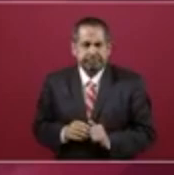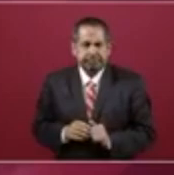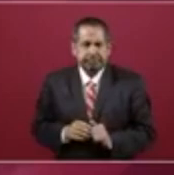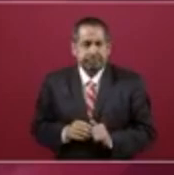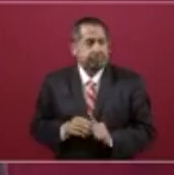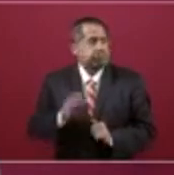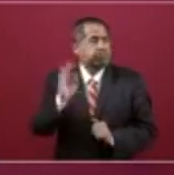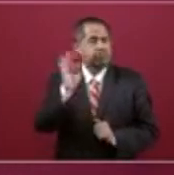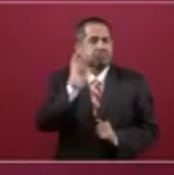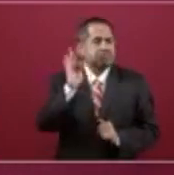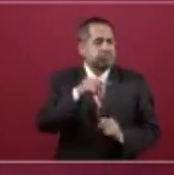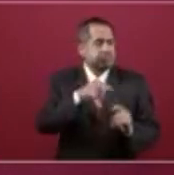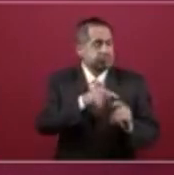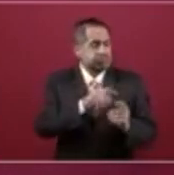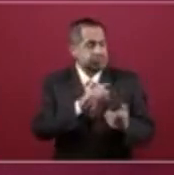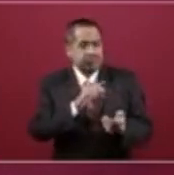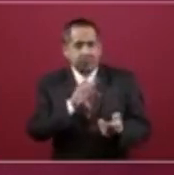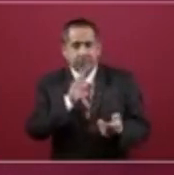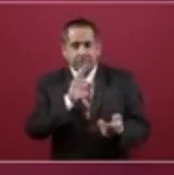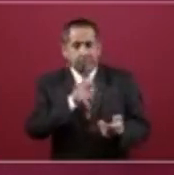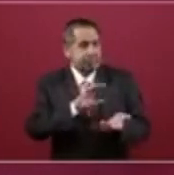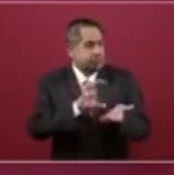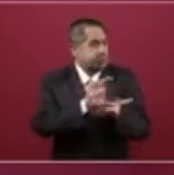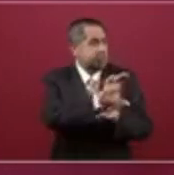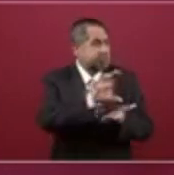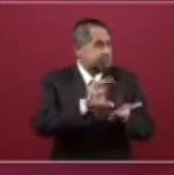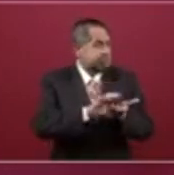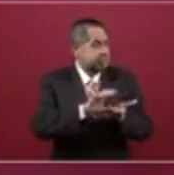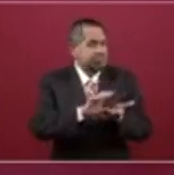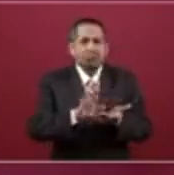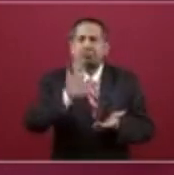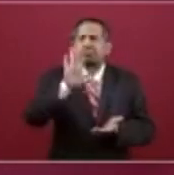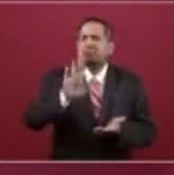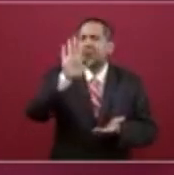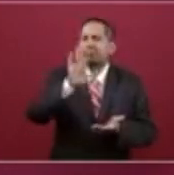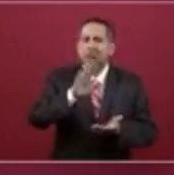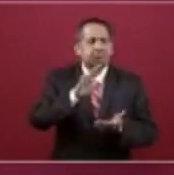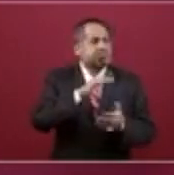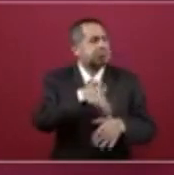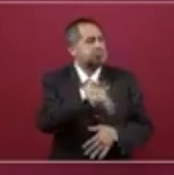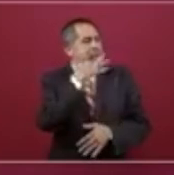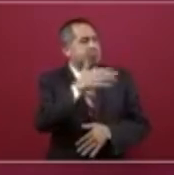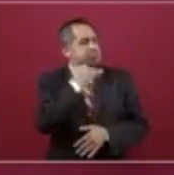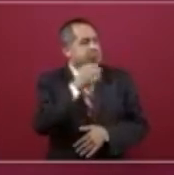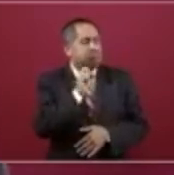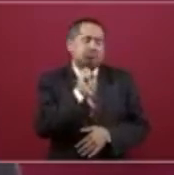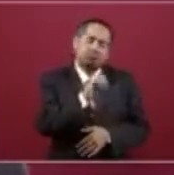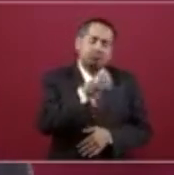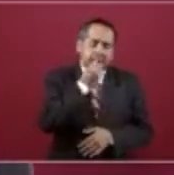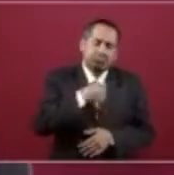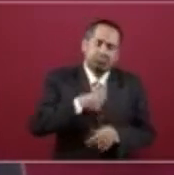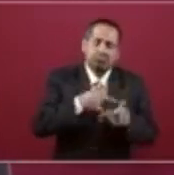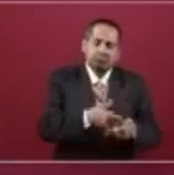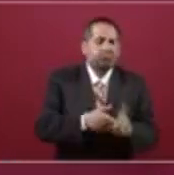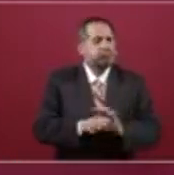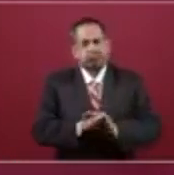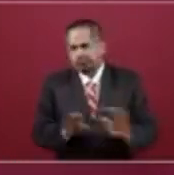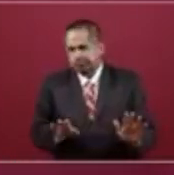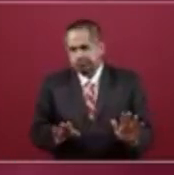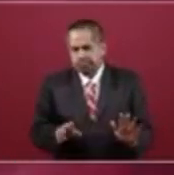avalar, ¿no?, respaldar la corrupción. Eso no podríamos hacerlo. Pero al mismo tiempo vamos a